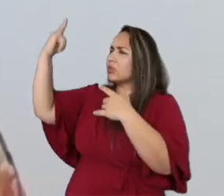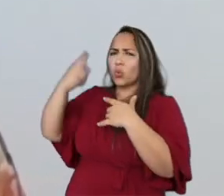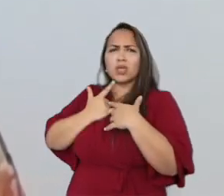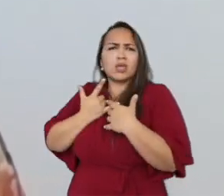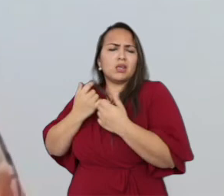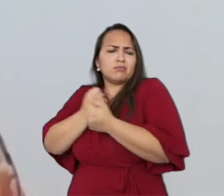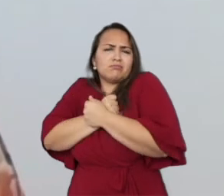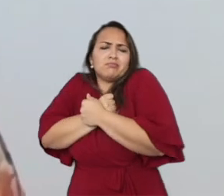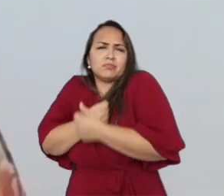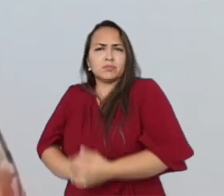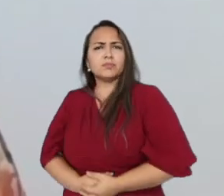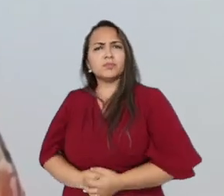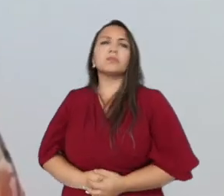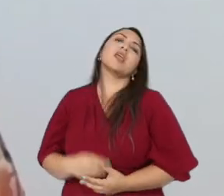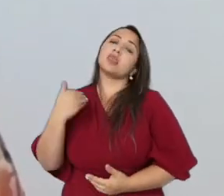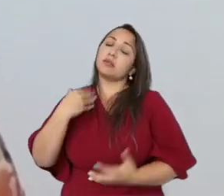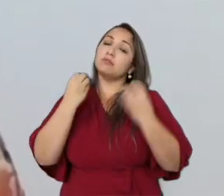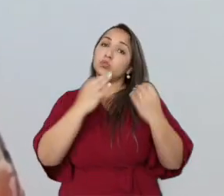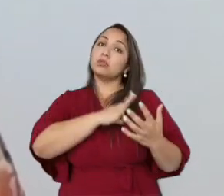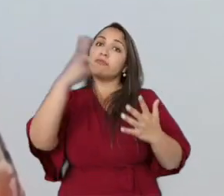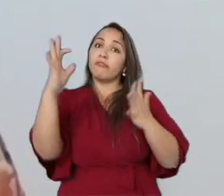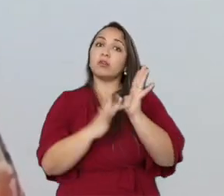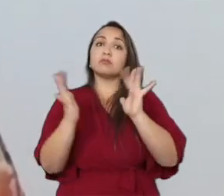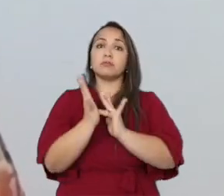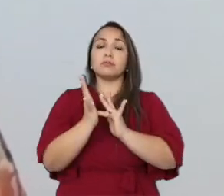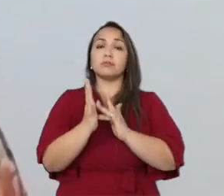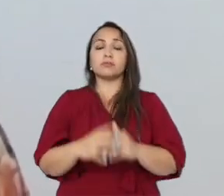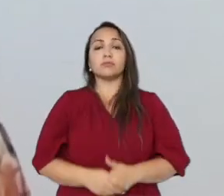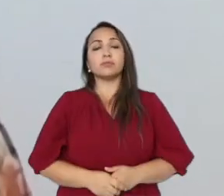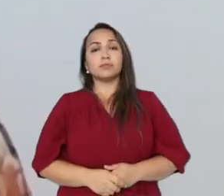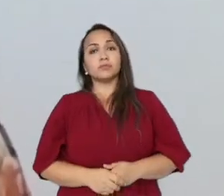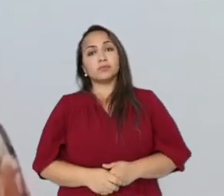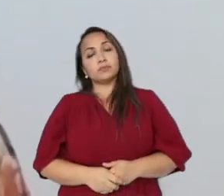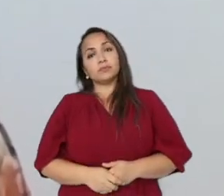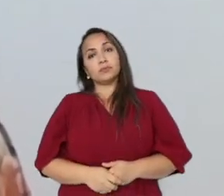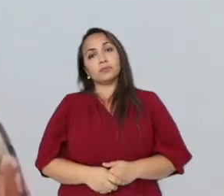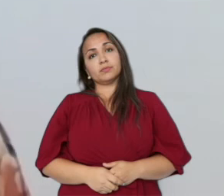que nos ama, y tener mucha fe en Jesús.